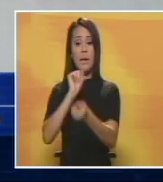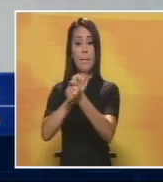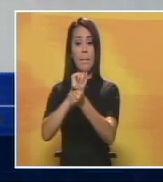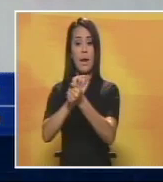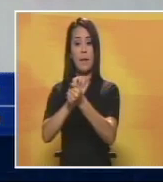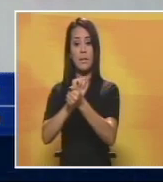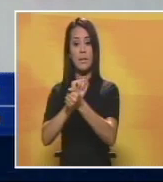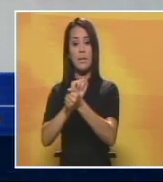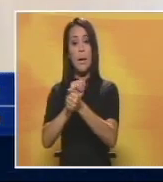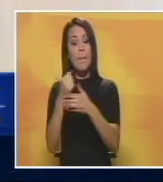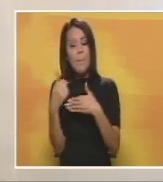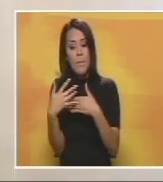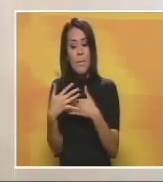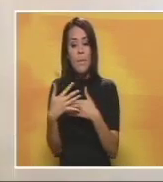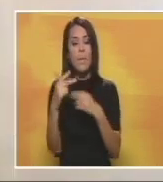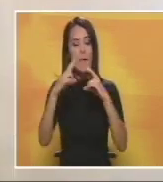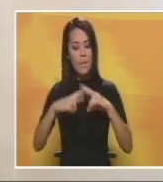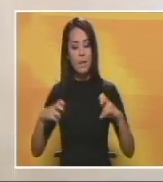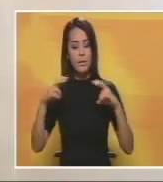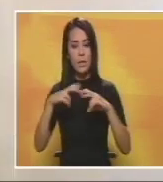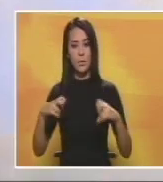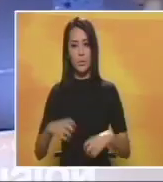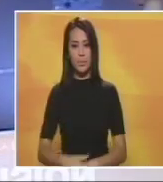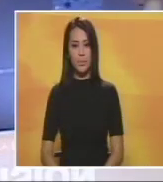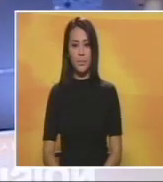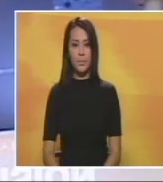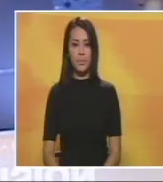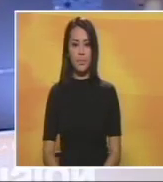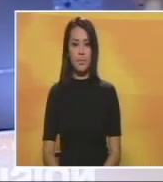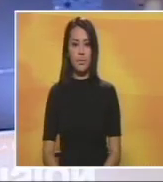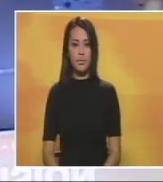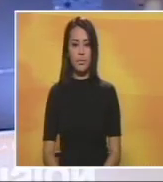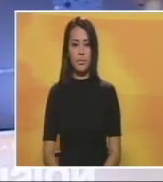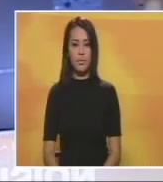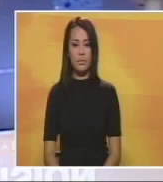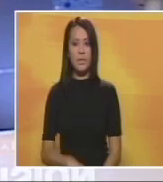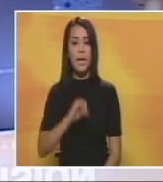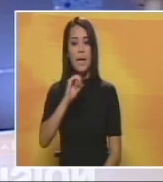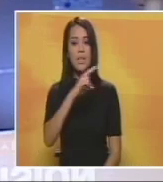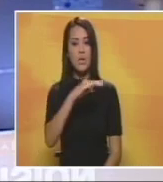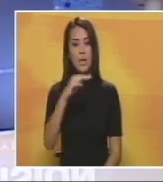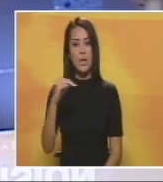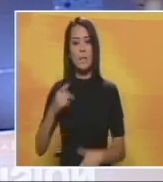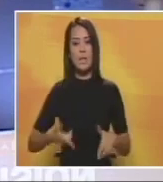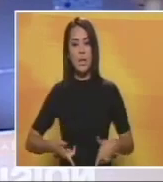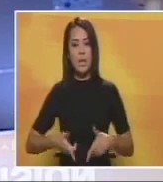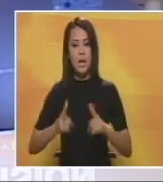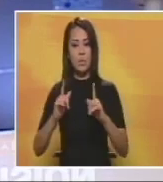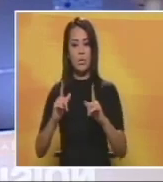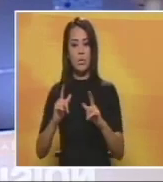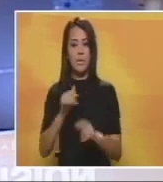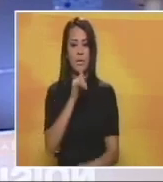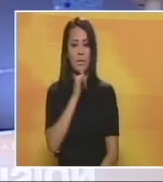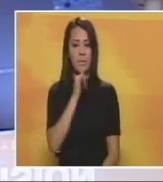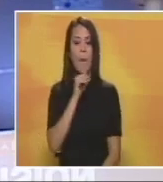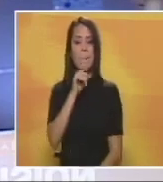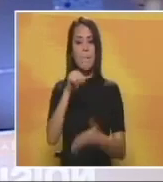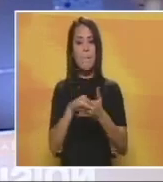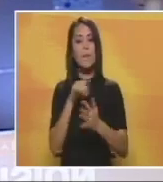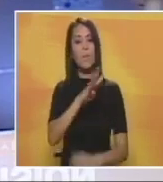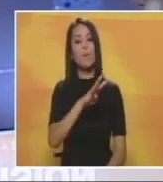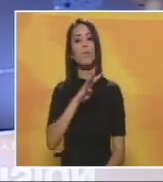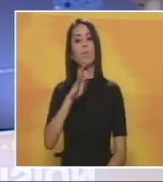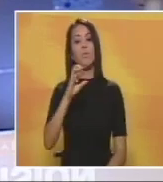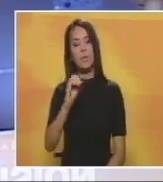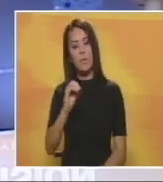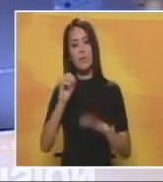preventiva mientras se desarrolla la investigación. En Indonesia, las autoridades elevaron a